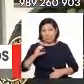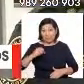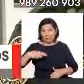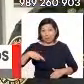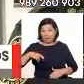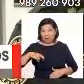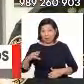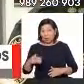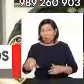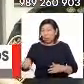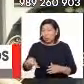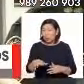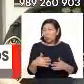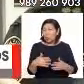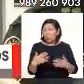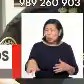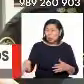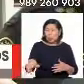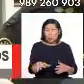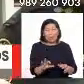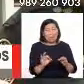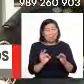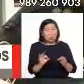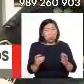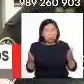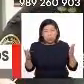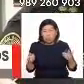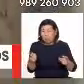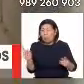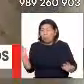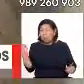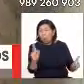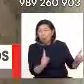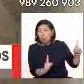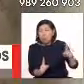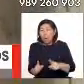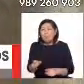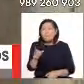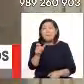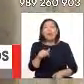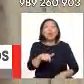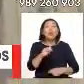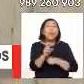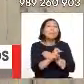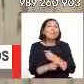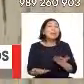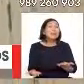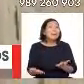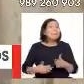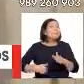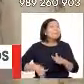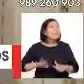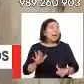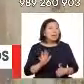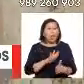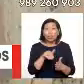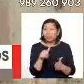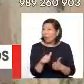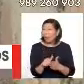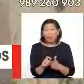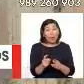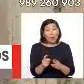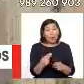centro de operaciones, este es un lugar donde hay concentración de ciudadanos extranjeros que la mayoría, casi todos, no